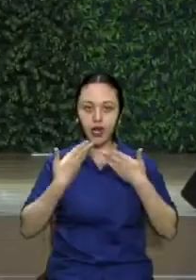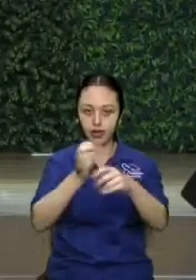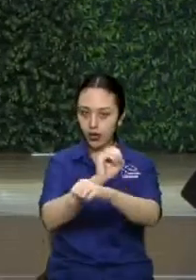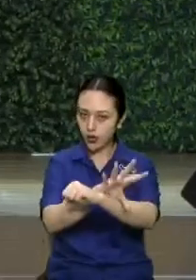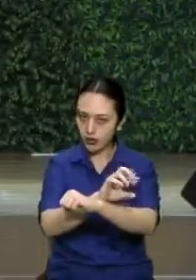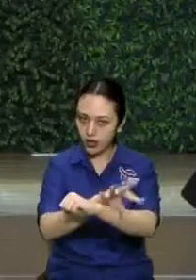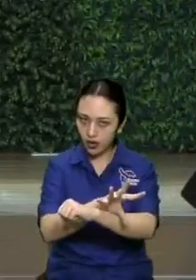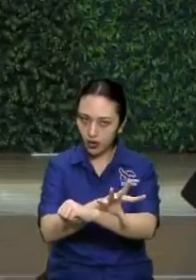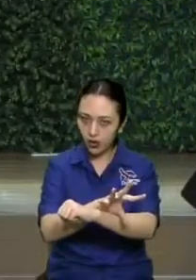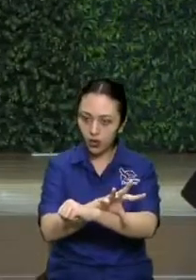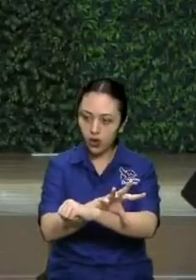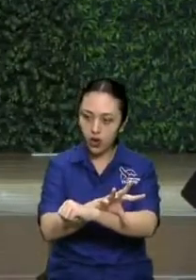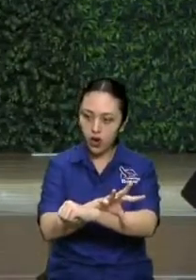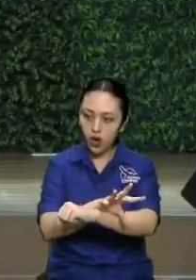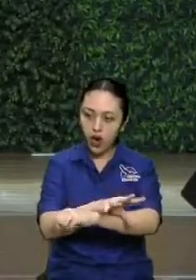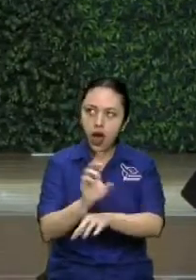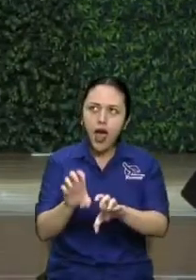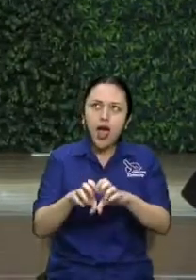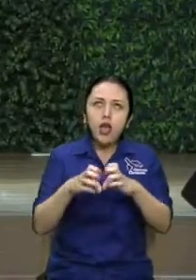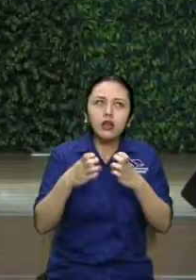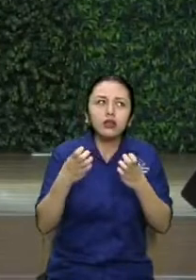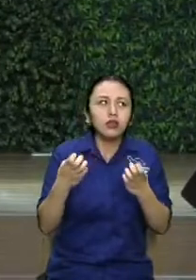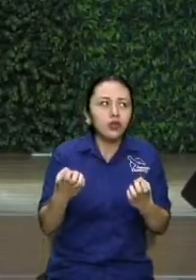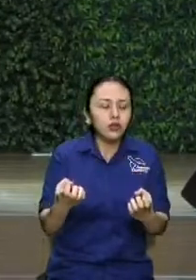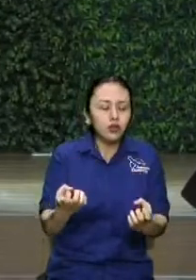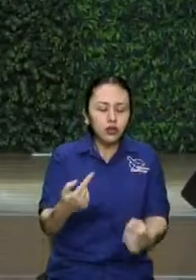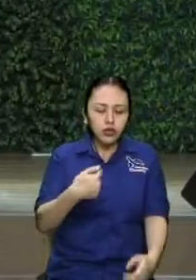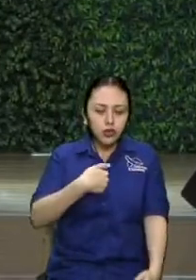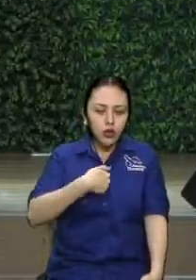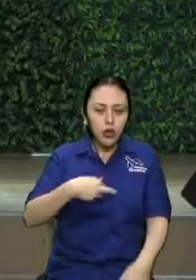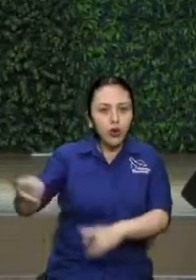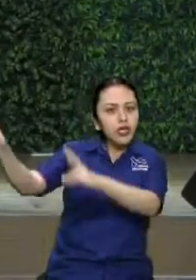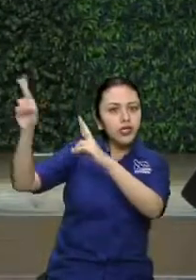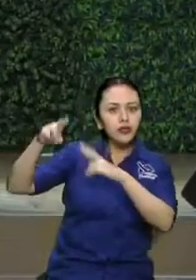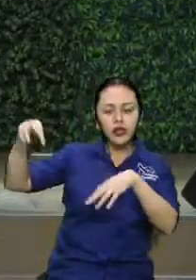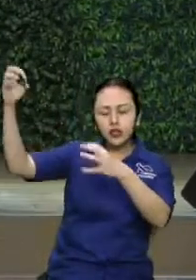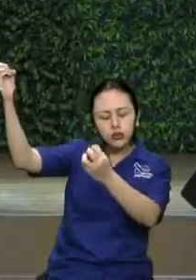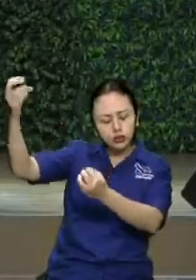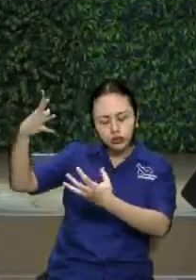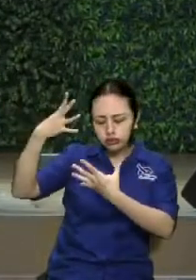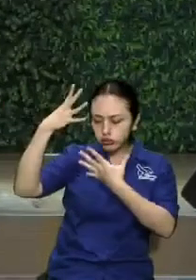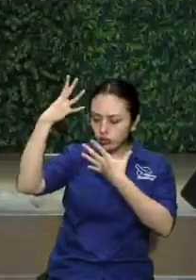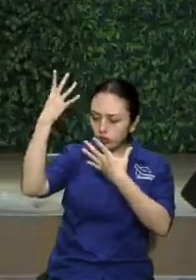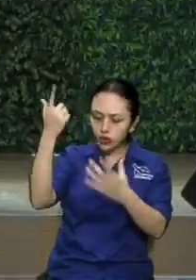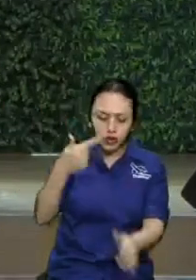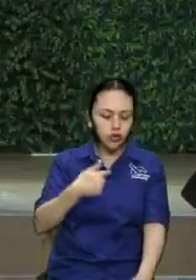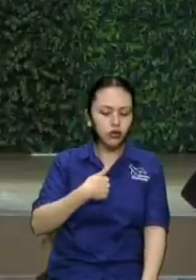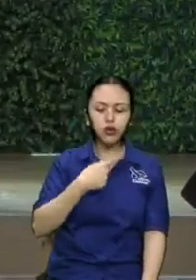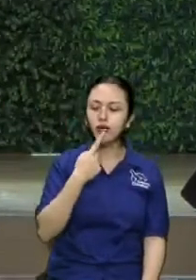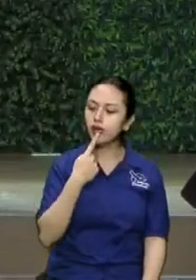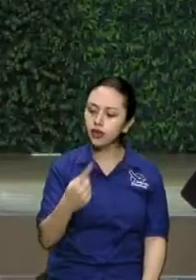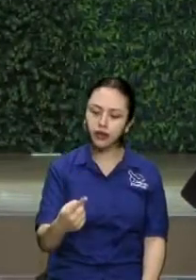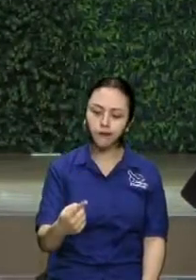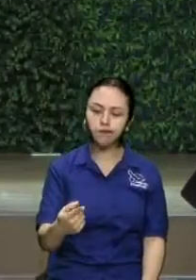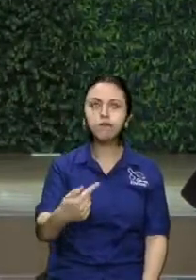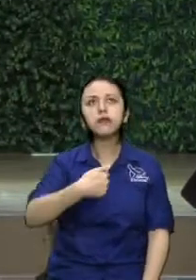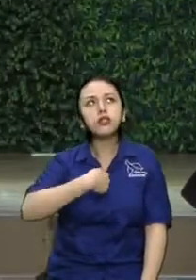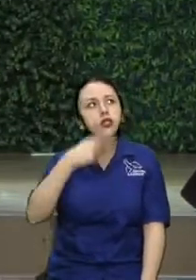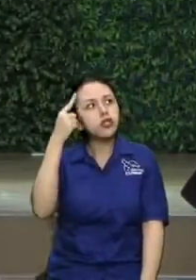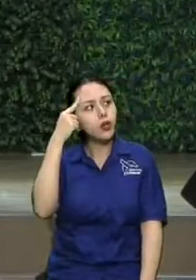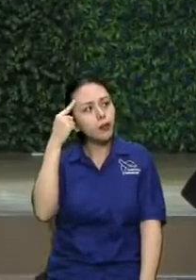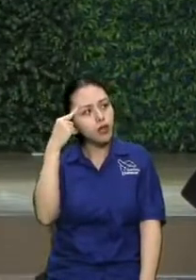Fíjese que cuando él me dijo eso, me cayó como un espíritu de sabiduría a mí. Y le empecé a decir, yo lo que haría, lo que yo pienso que